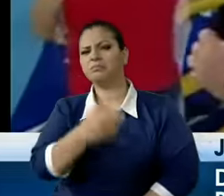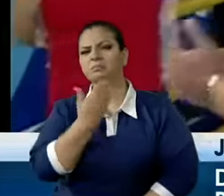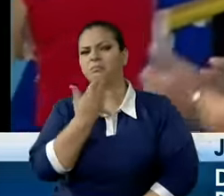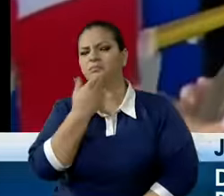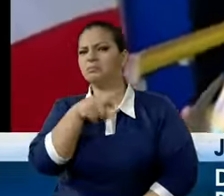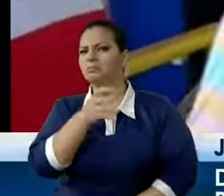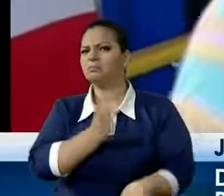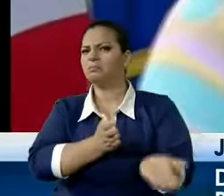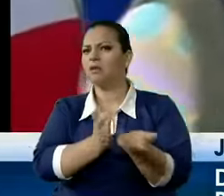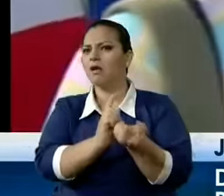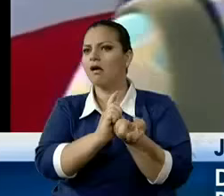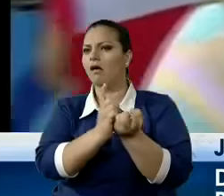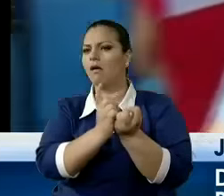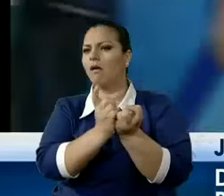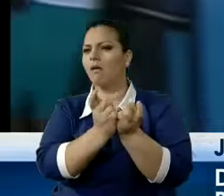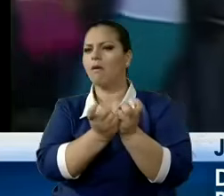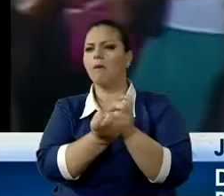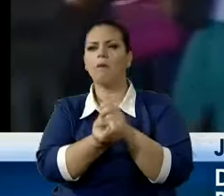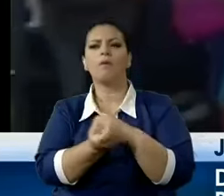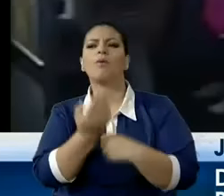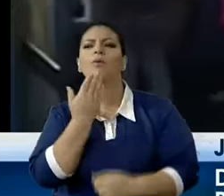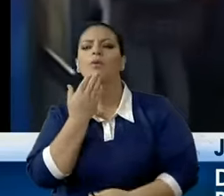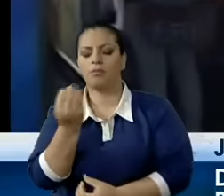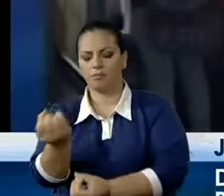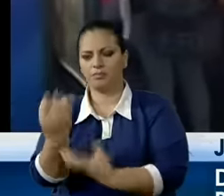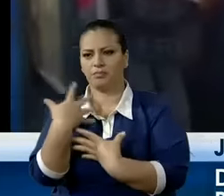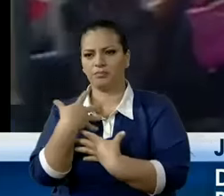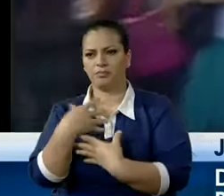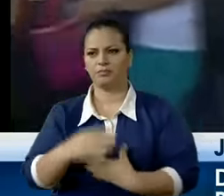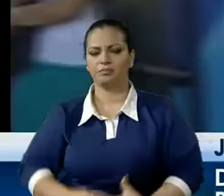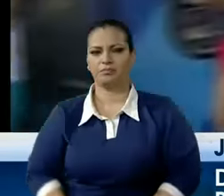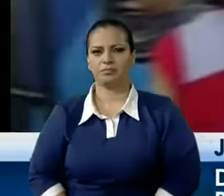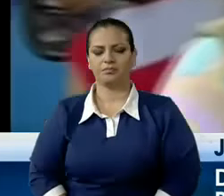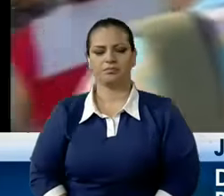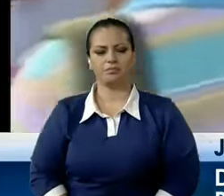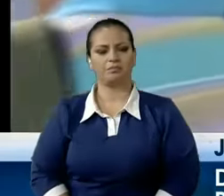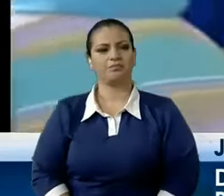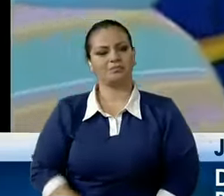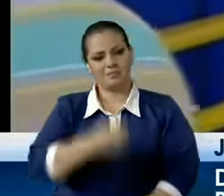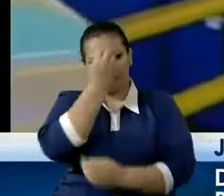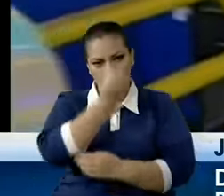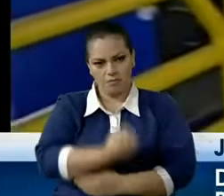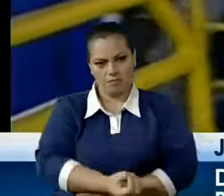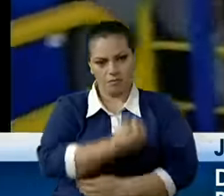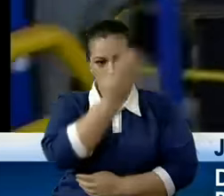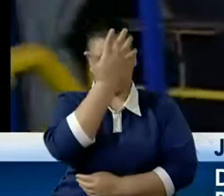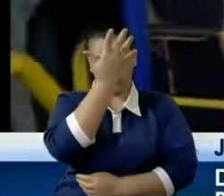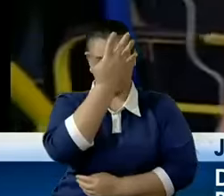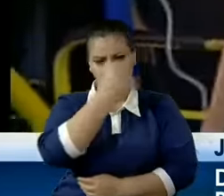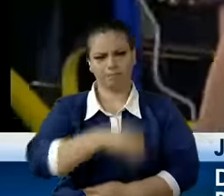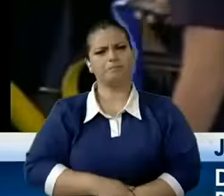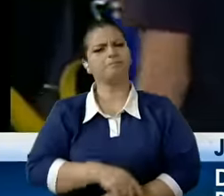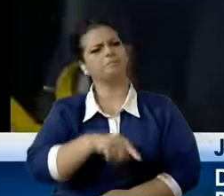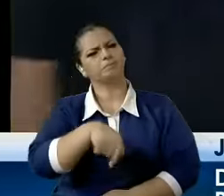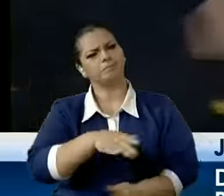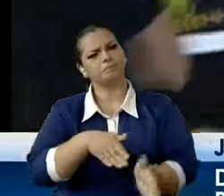ser la mejora que ofrezca la Metrovía a los usuarios? Primeramente, muy buenos días. La mejora